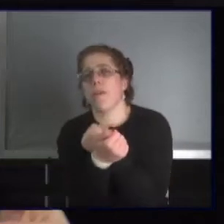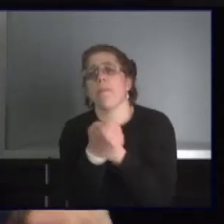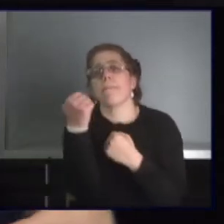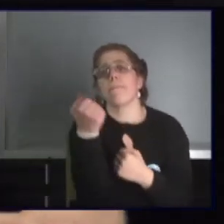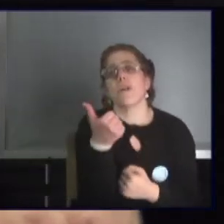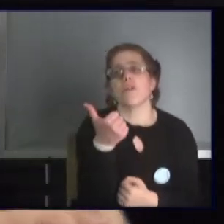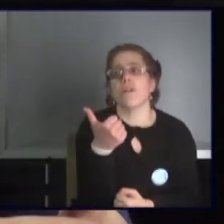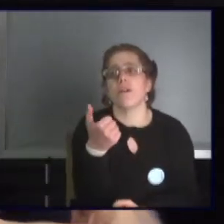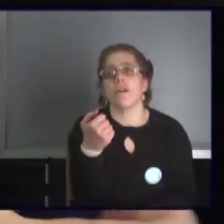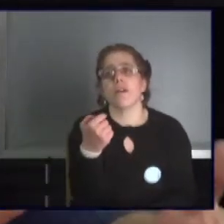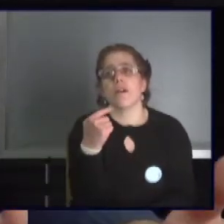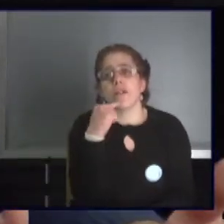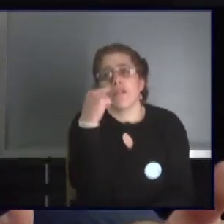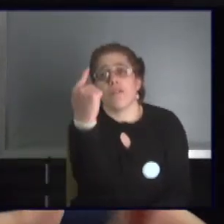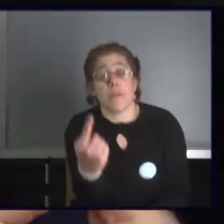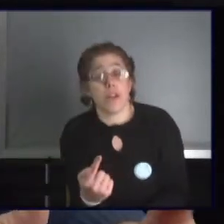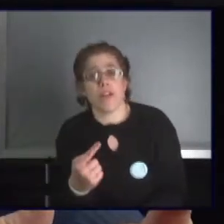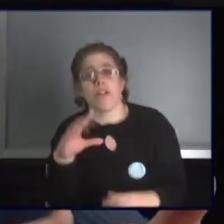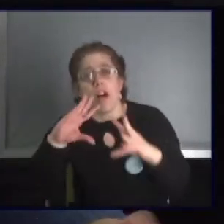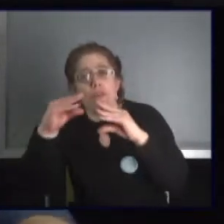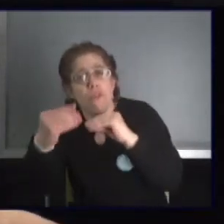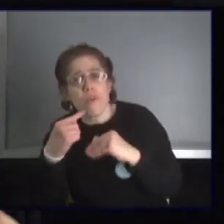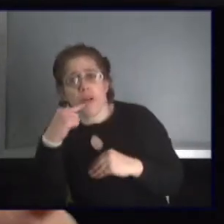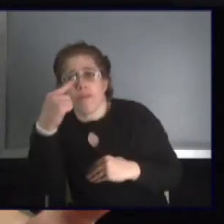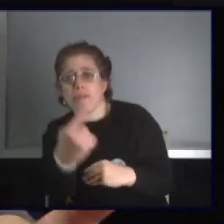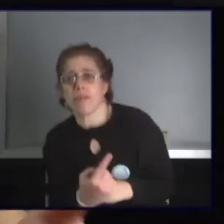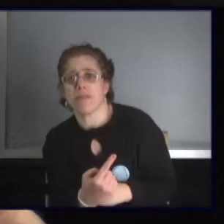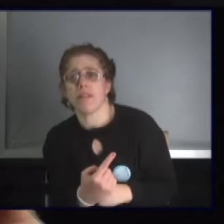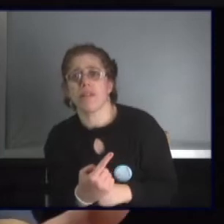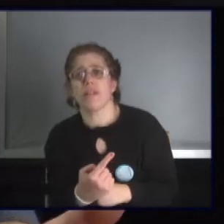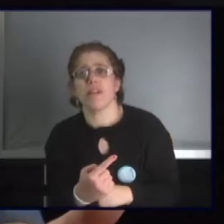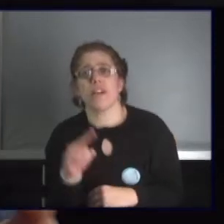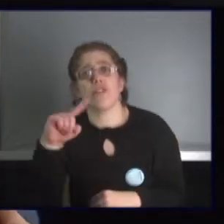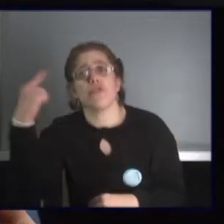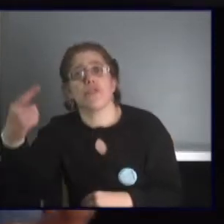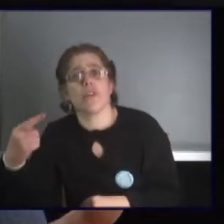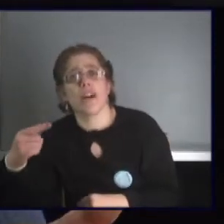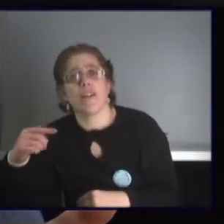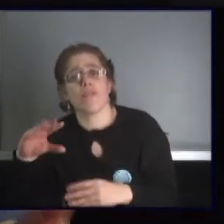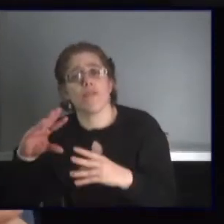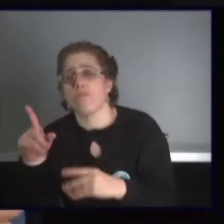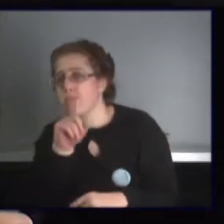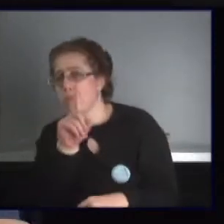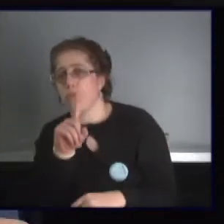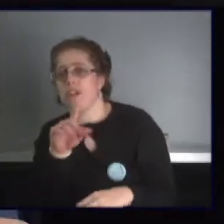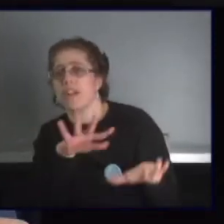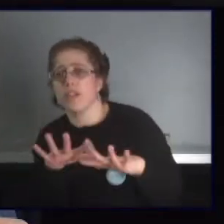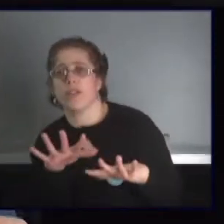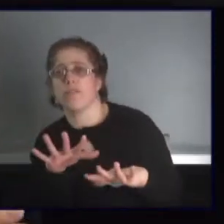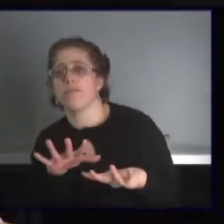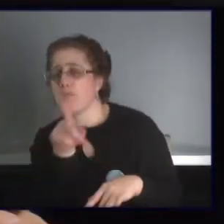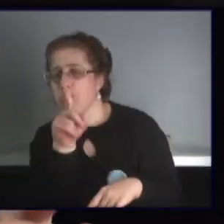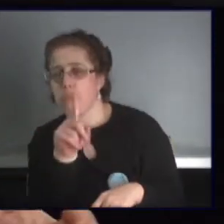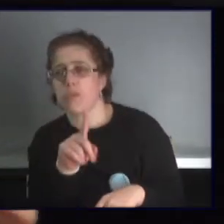lo estamos diciendo de una manera más coloquial mañana que por en otro momento éste no era así este